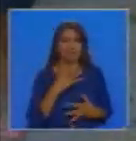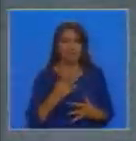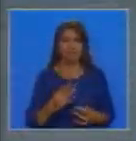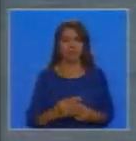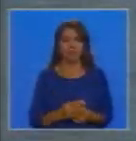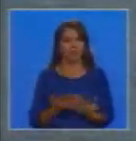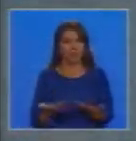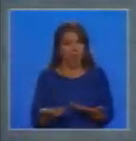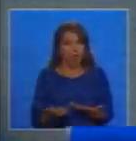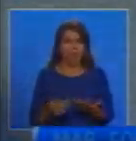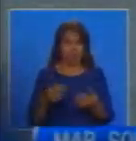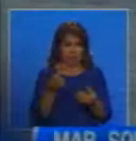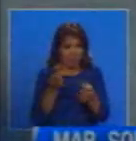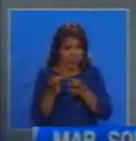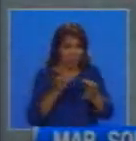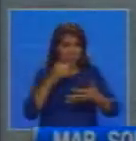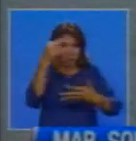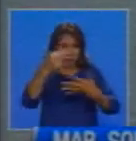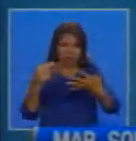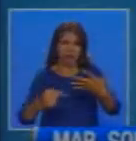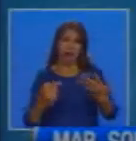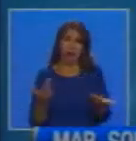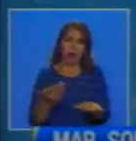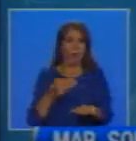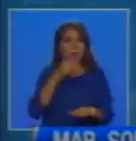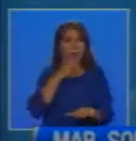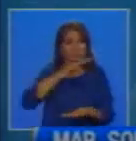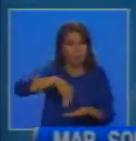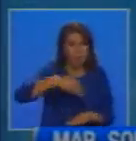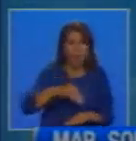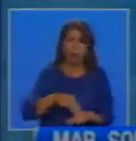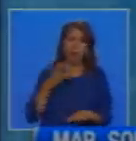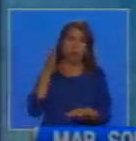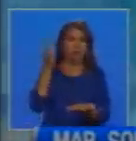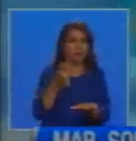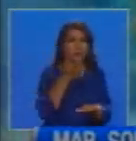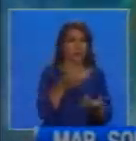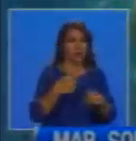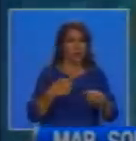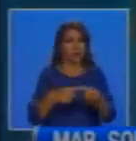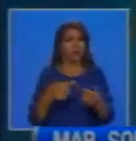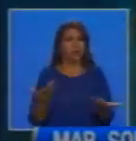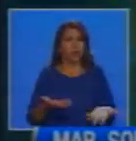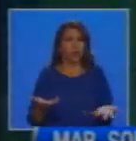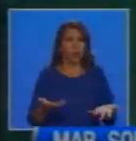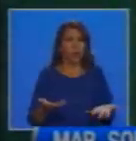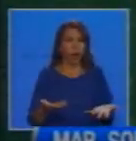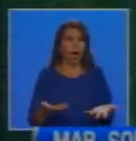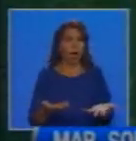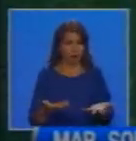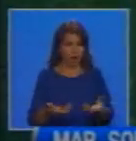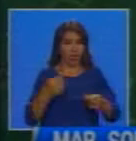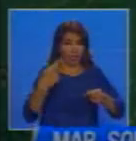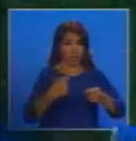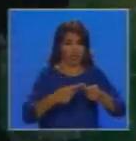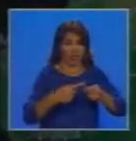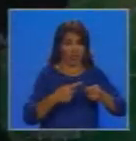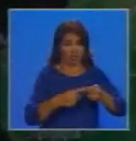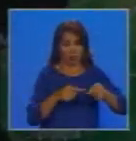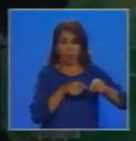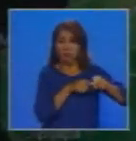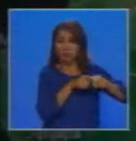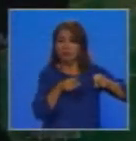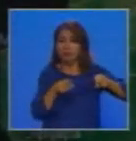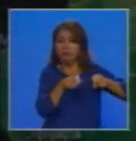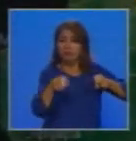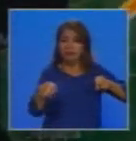mucho más es lo que ofrece Manabí para este feriado. Para los viajeros que vayan desde Quito, pueden hacerlo desde la autopista Rumiñahui hasta el Triángulo